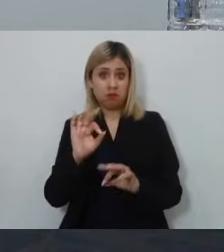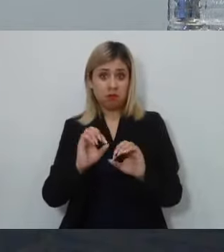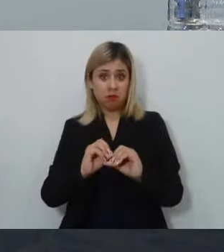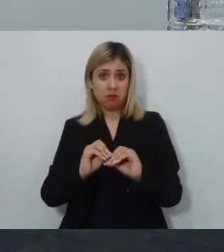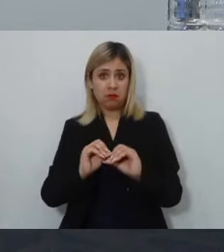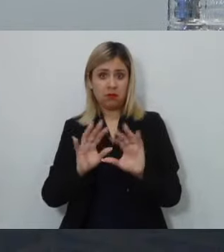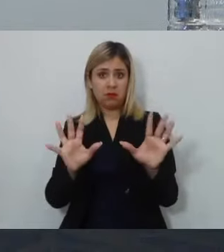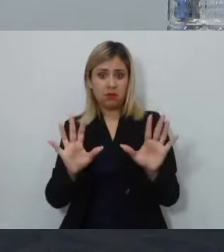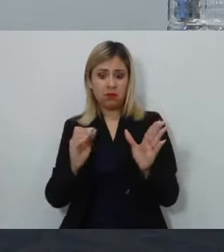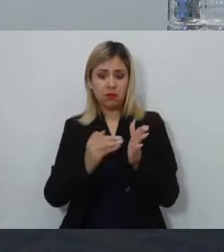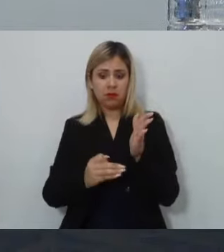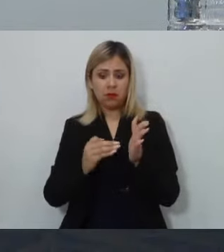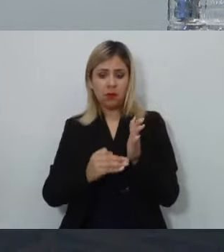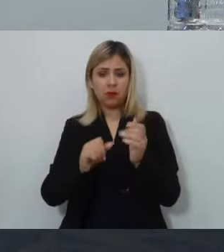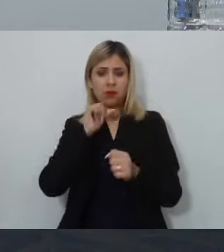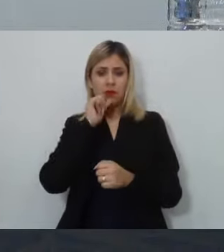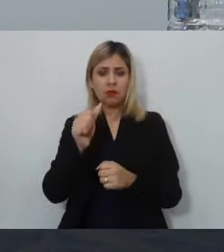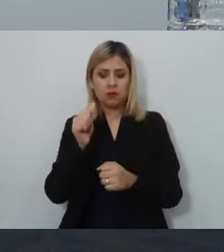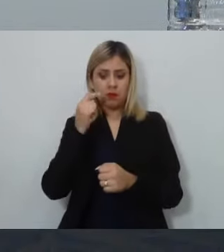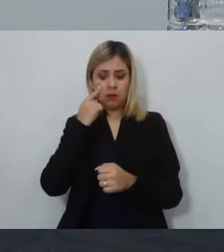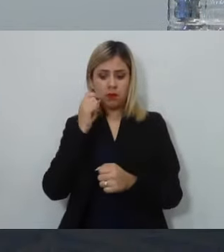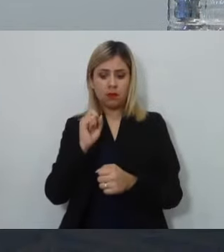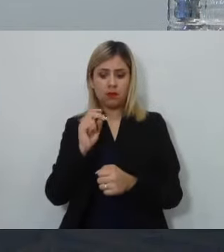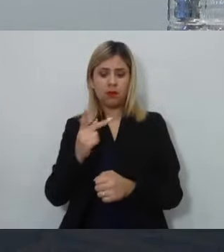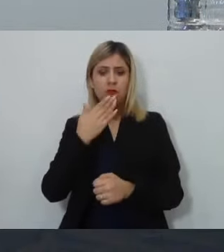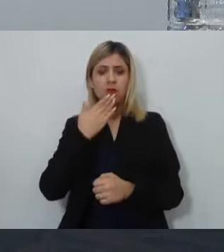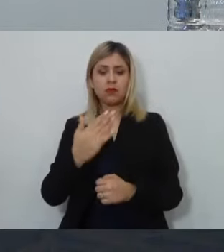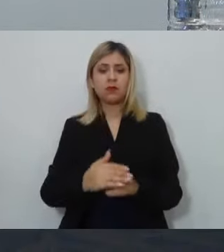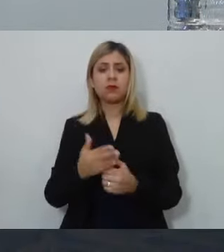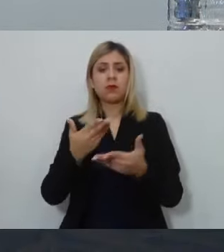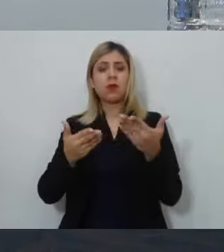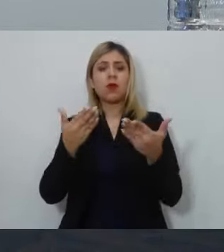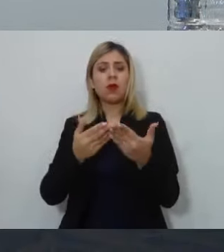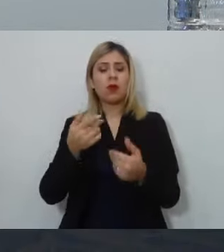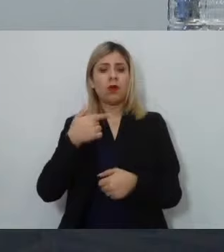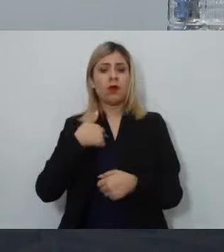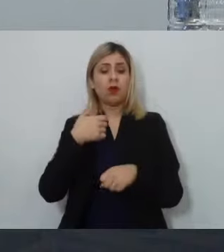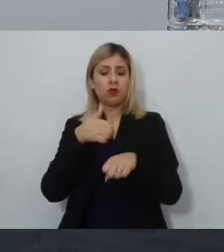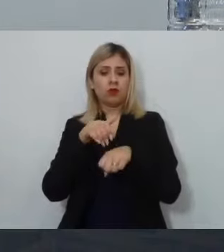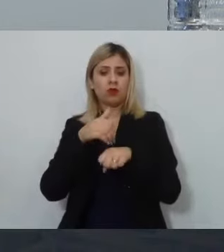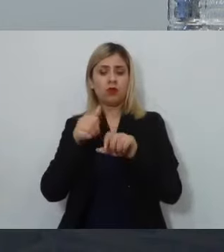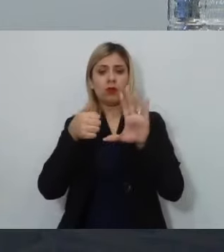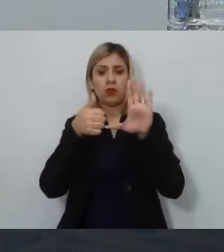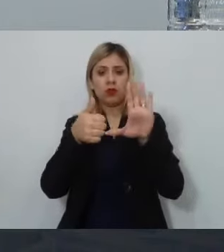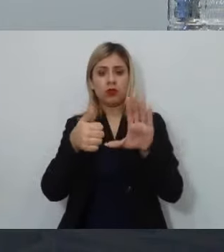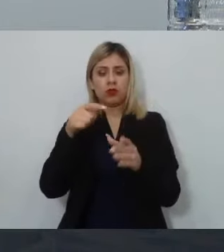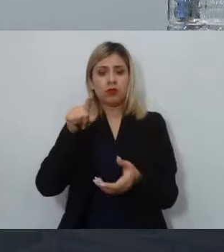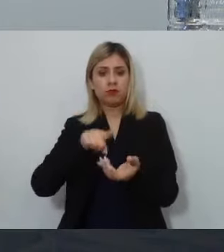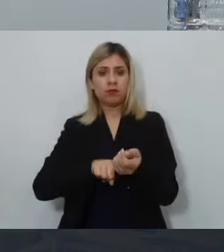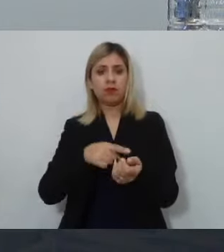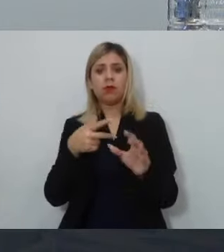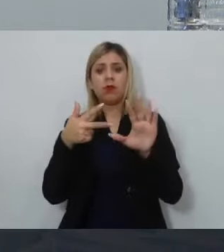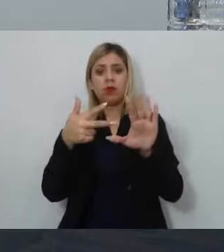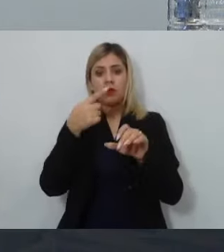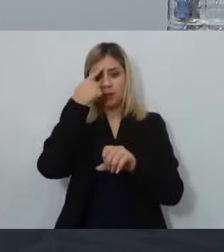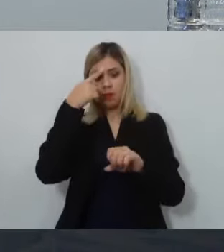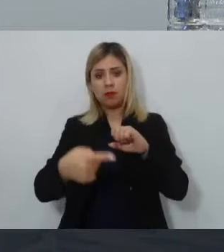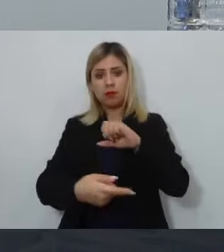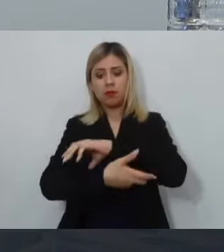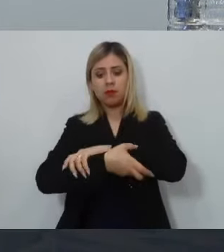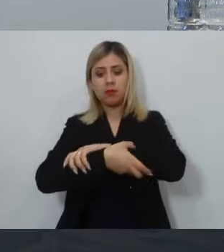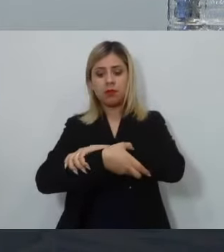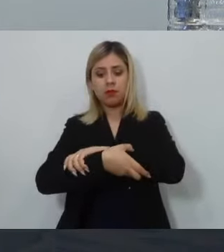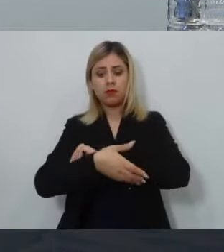sexto página 8 el añadido de las coaliciones en la redacción que vamos a modificar en el artículo